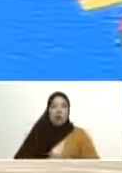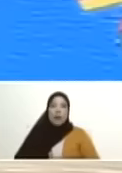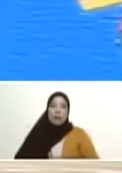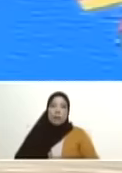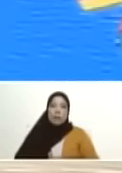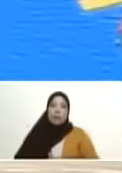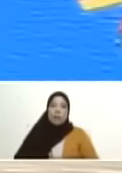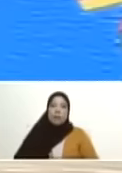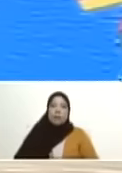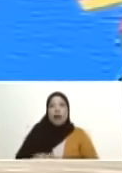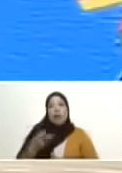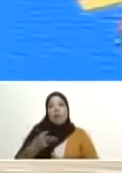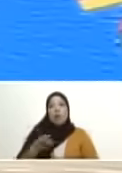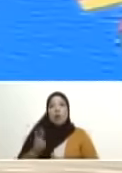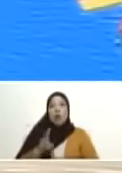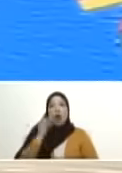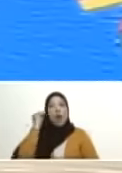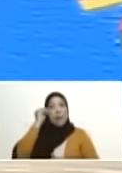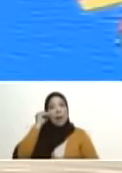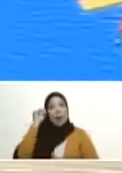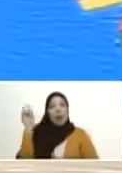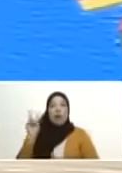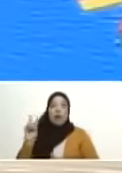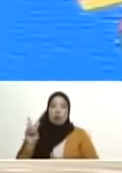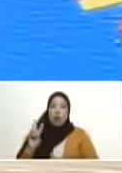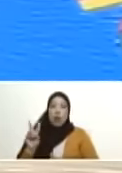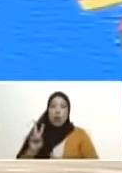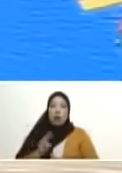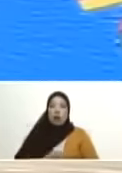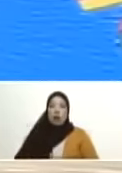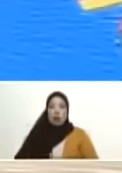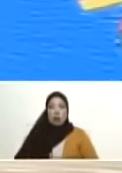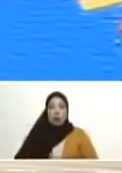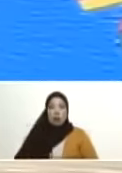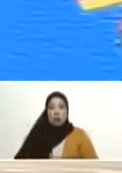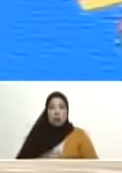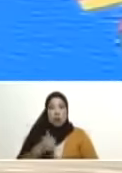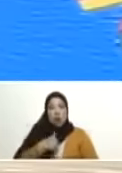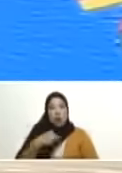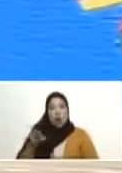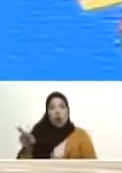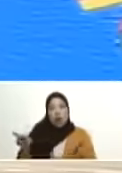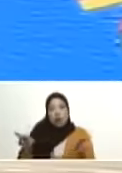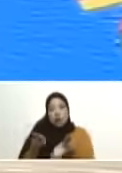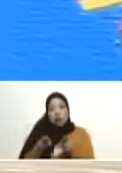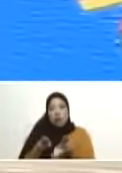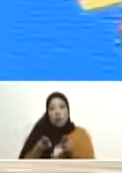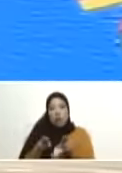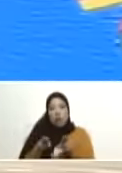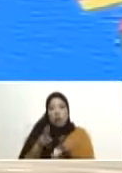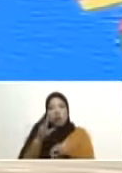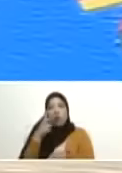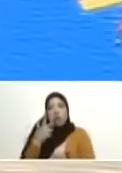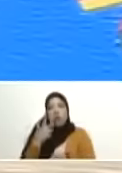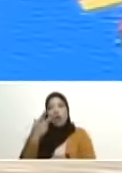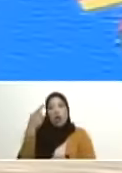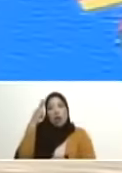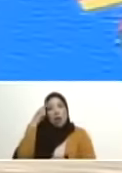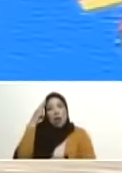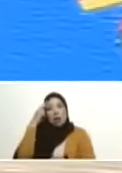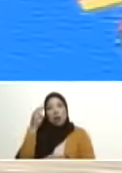Es importante para que nadie se deje confundir. Y lo resumo. Por tres razones la